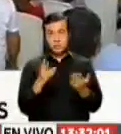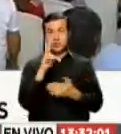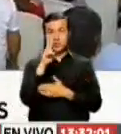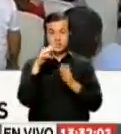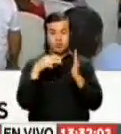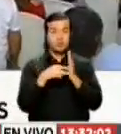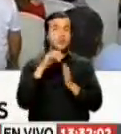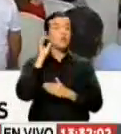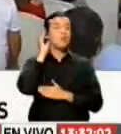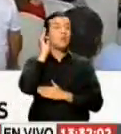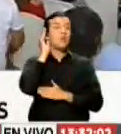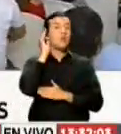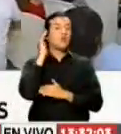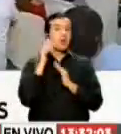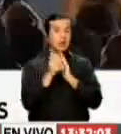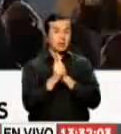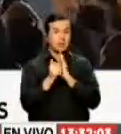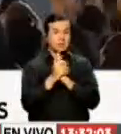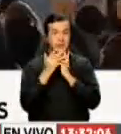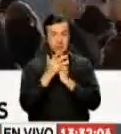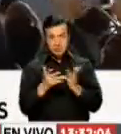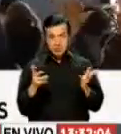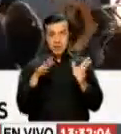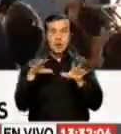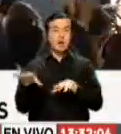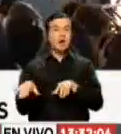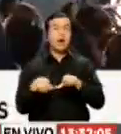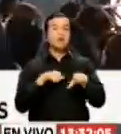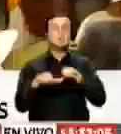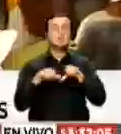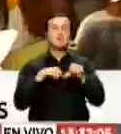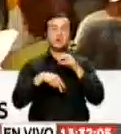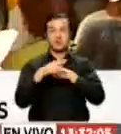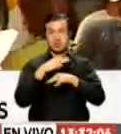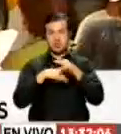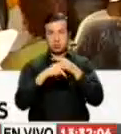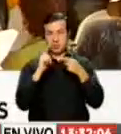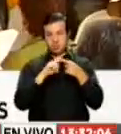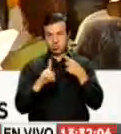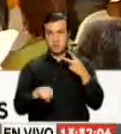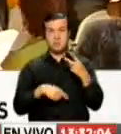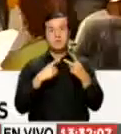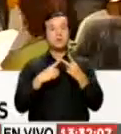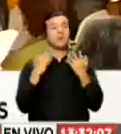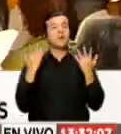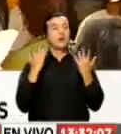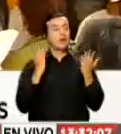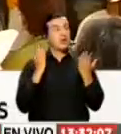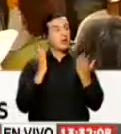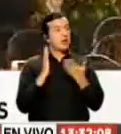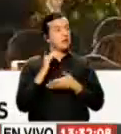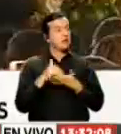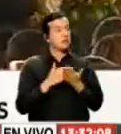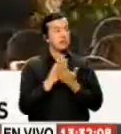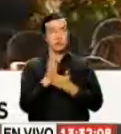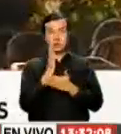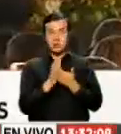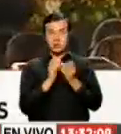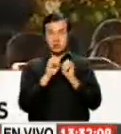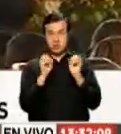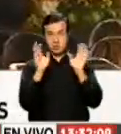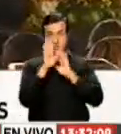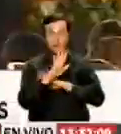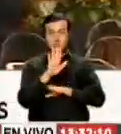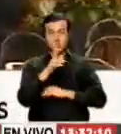2.000 mujeres recibieron capacitación en administración de negocios. Además, accedieron a medias becas para sus hijos